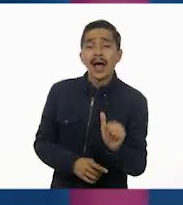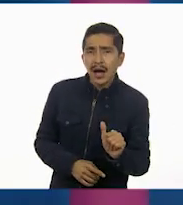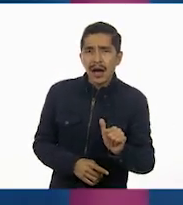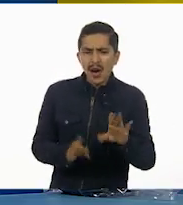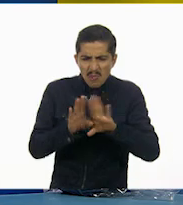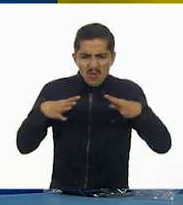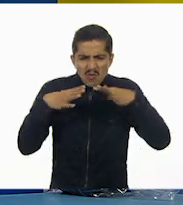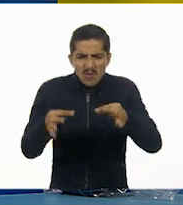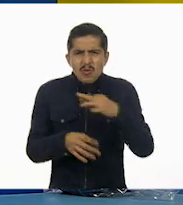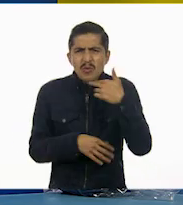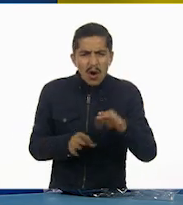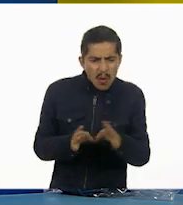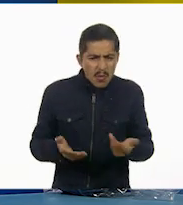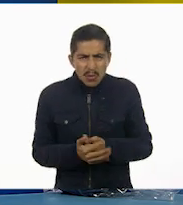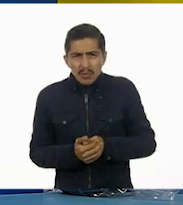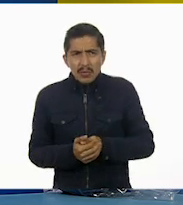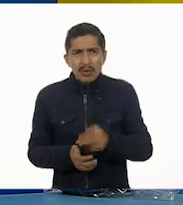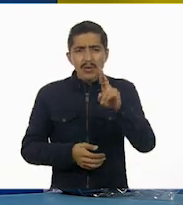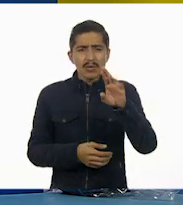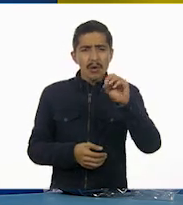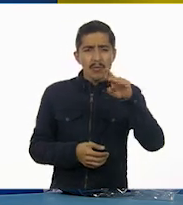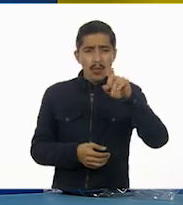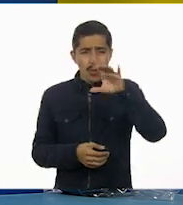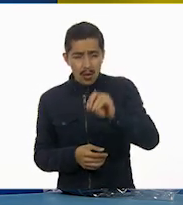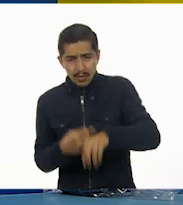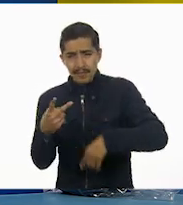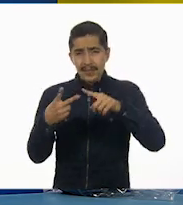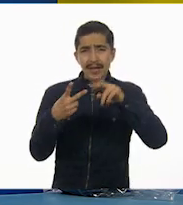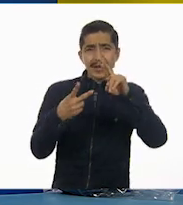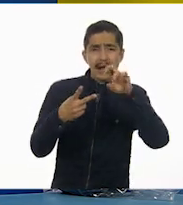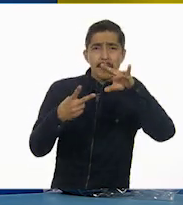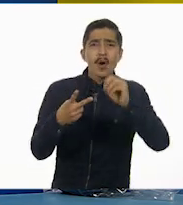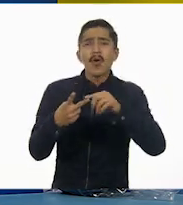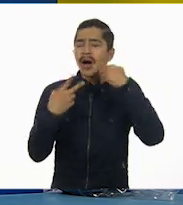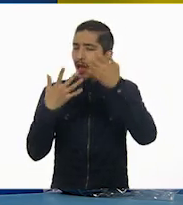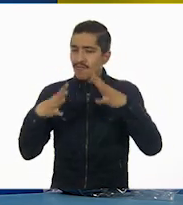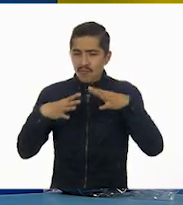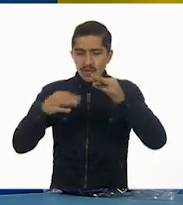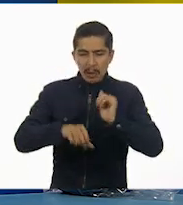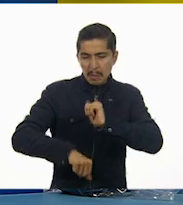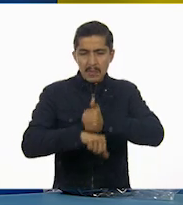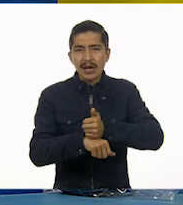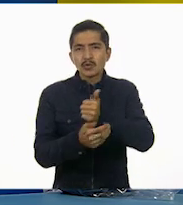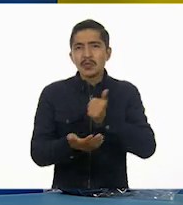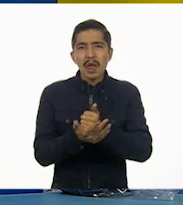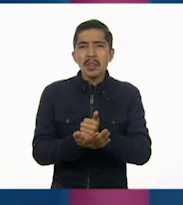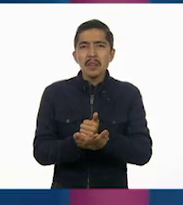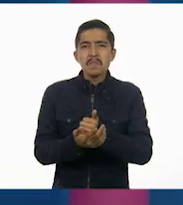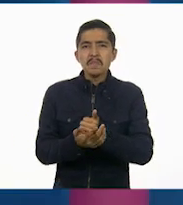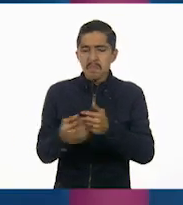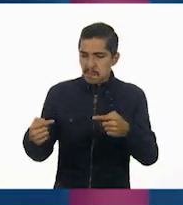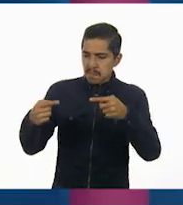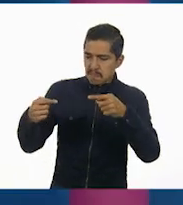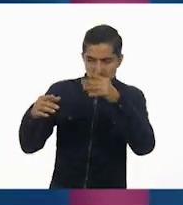Roma? Rómulo y Remo querían fundar su propia ciudad, pero no lograron ponerse de acuerdo.